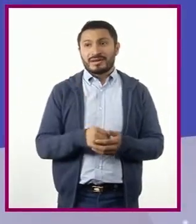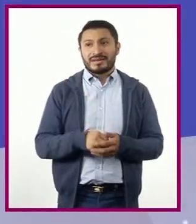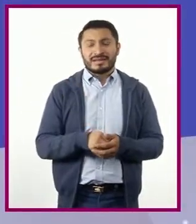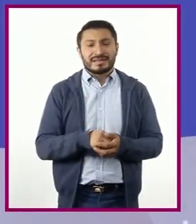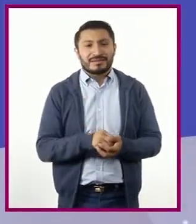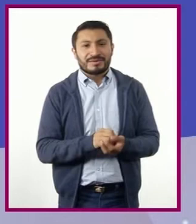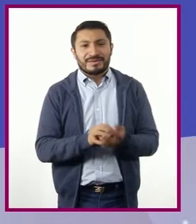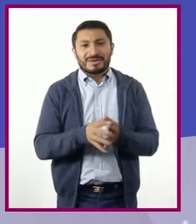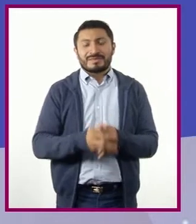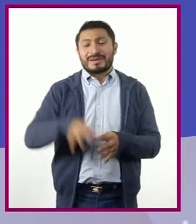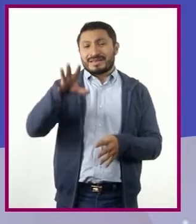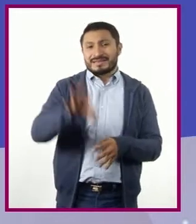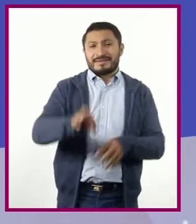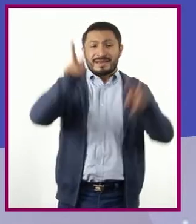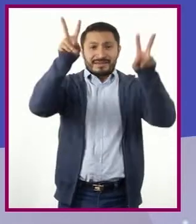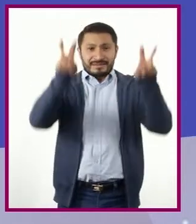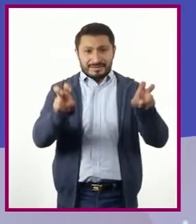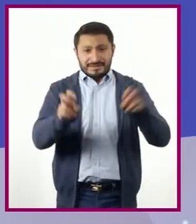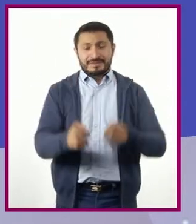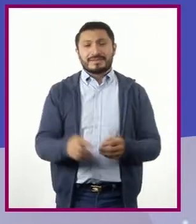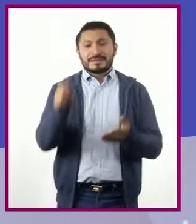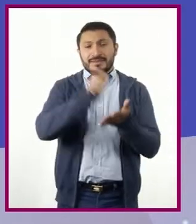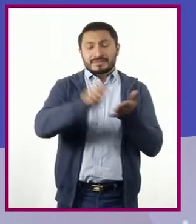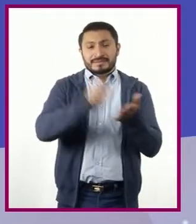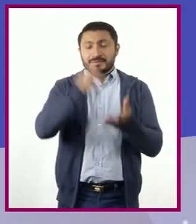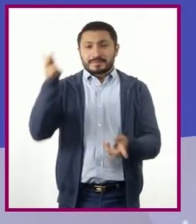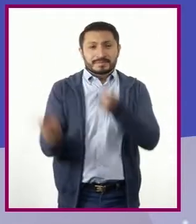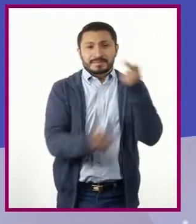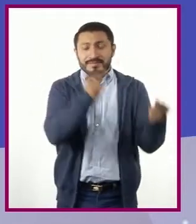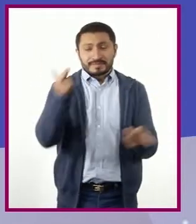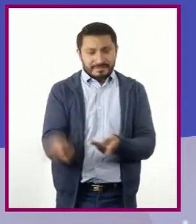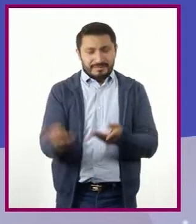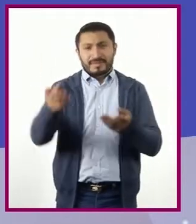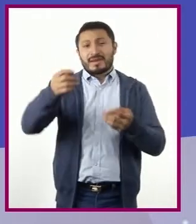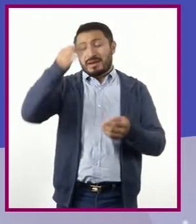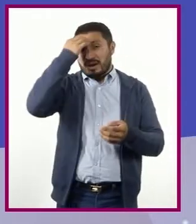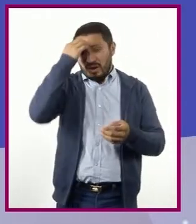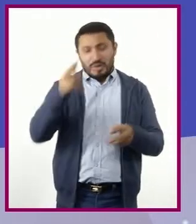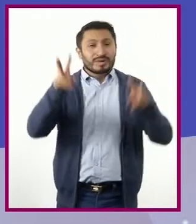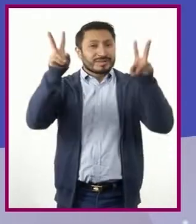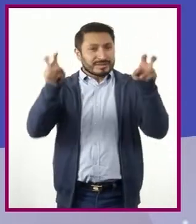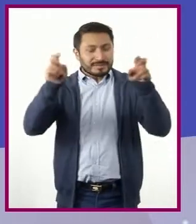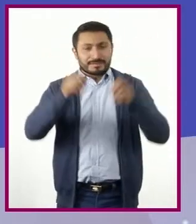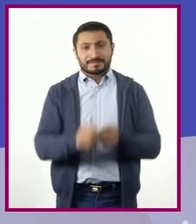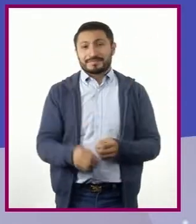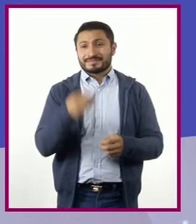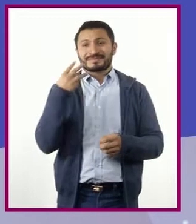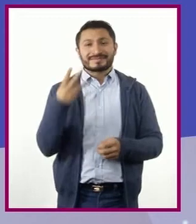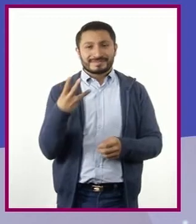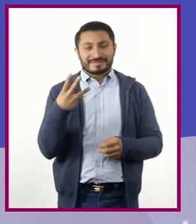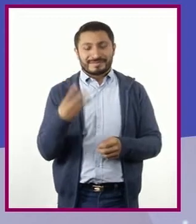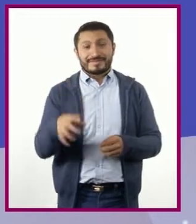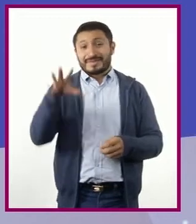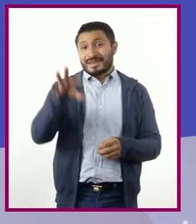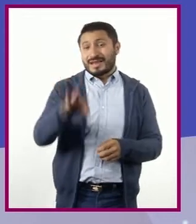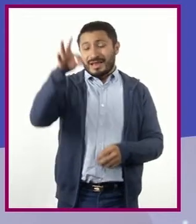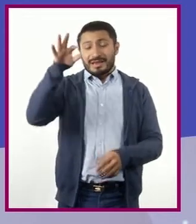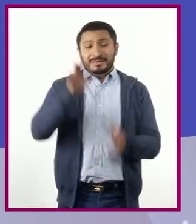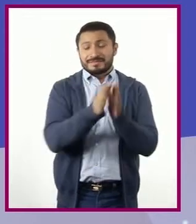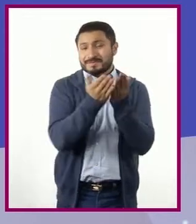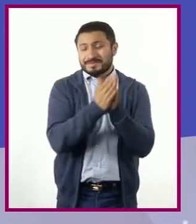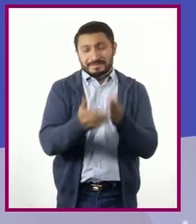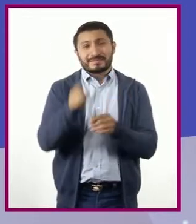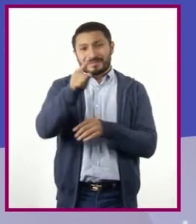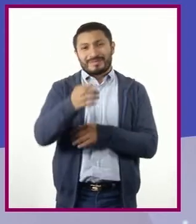tema. 2. Redactar preguntas para orientar la exploración del tema. 3. Seleccionar obras que ayuden